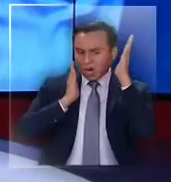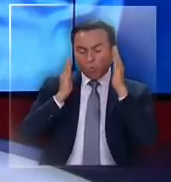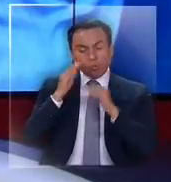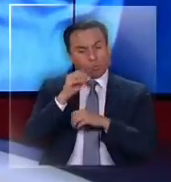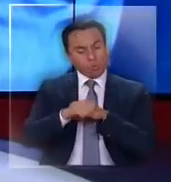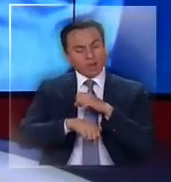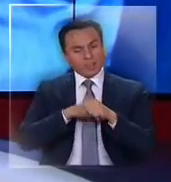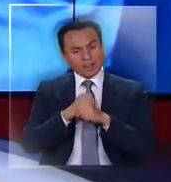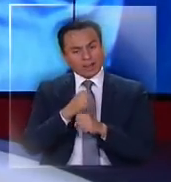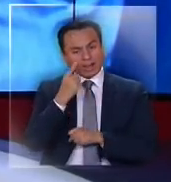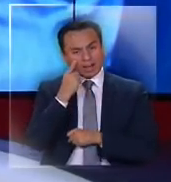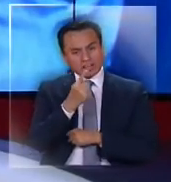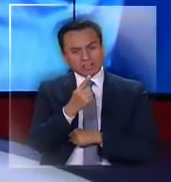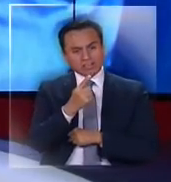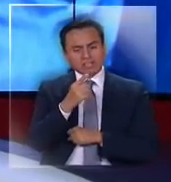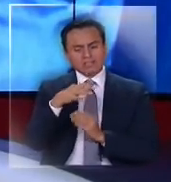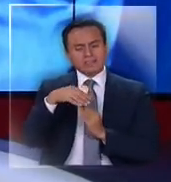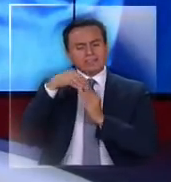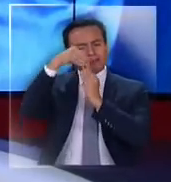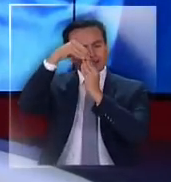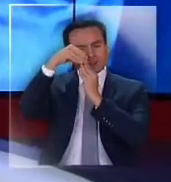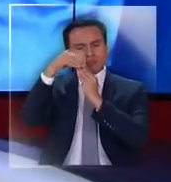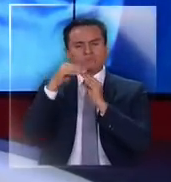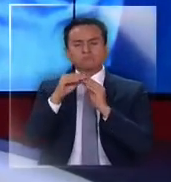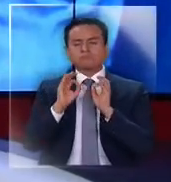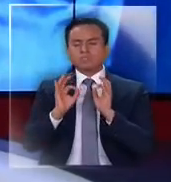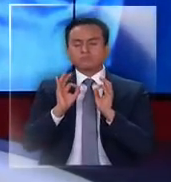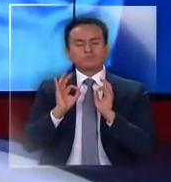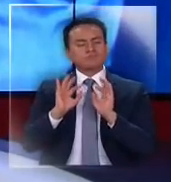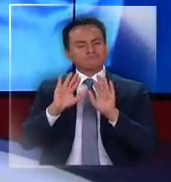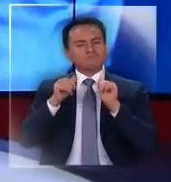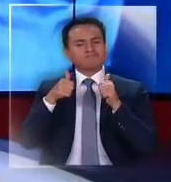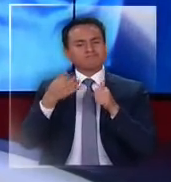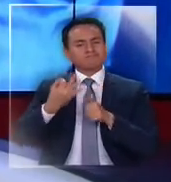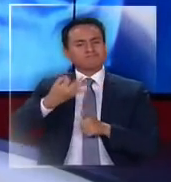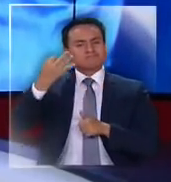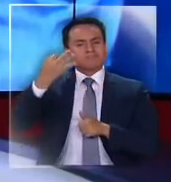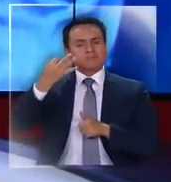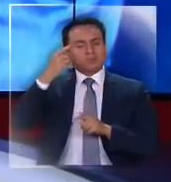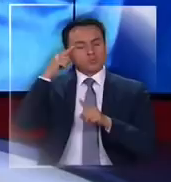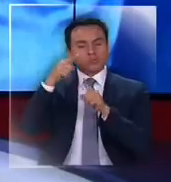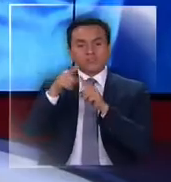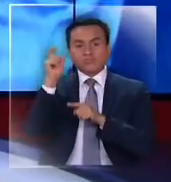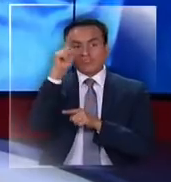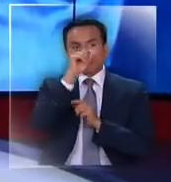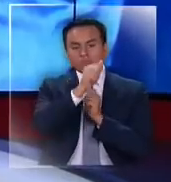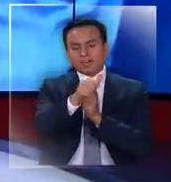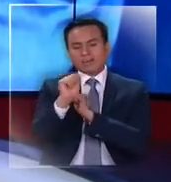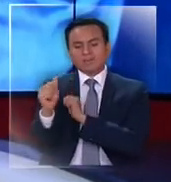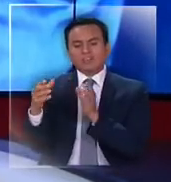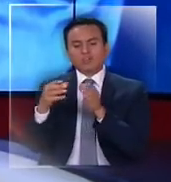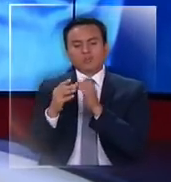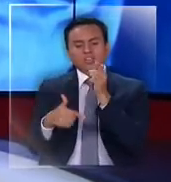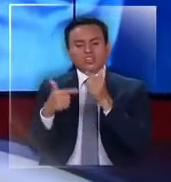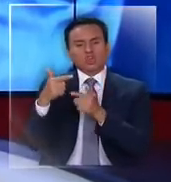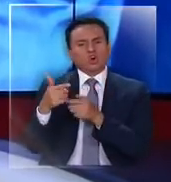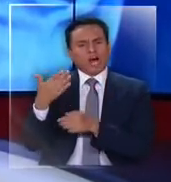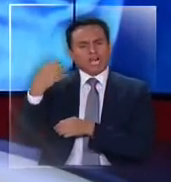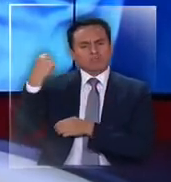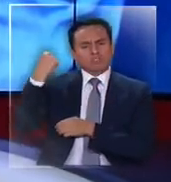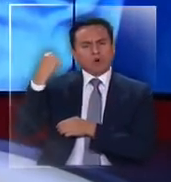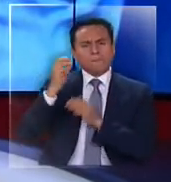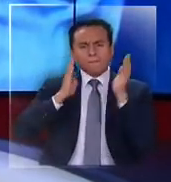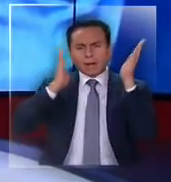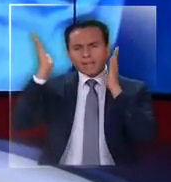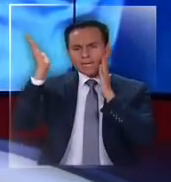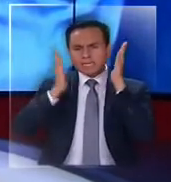su edad demostró que su liderazgo está intacto. Se propuso algo muy difícil, derrocar al partido político que dominó